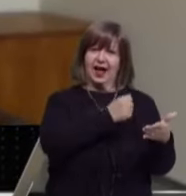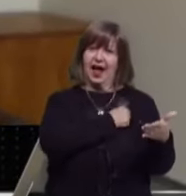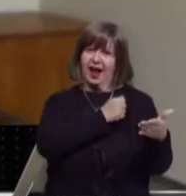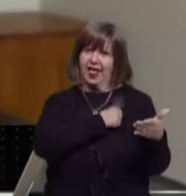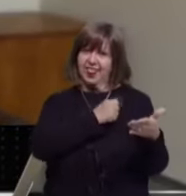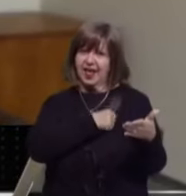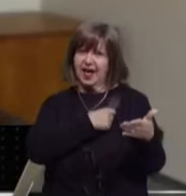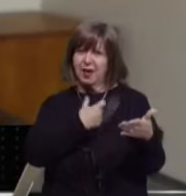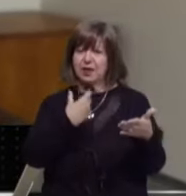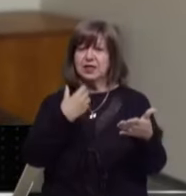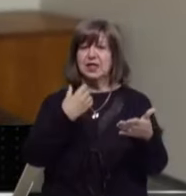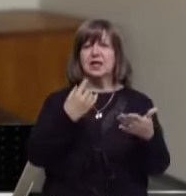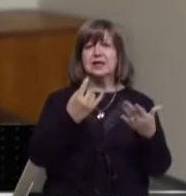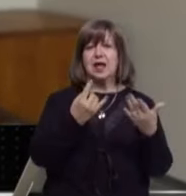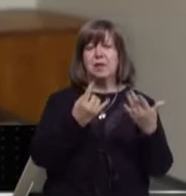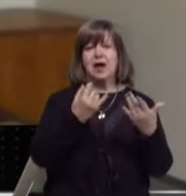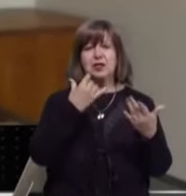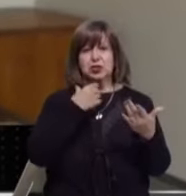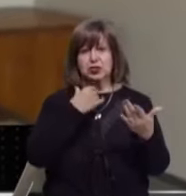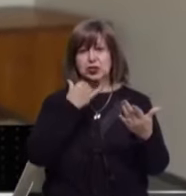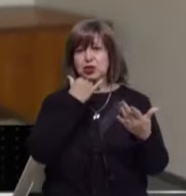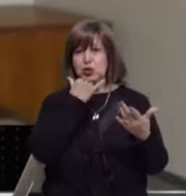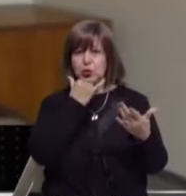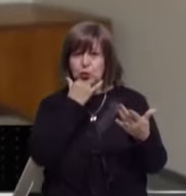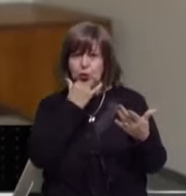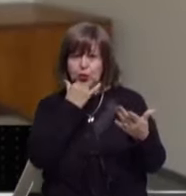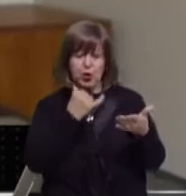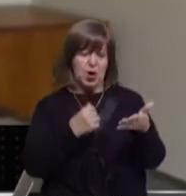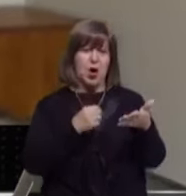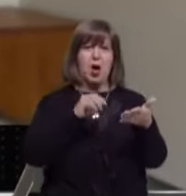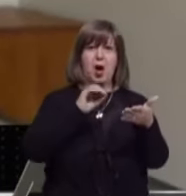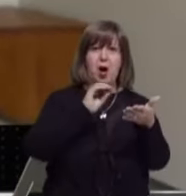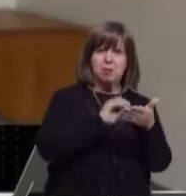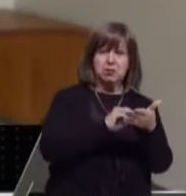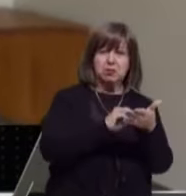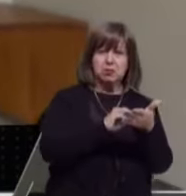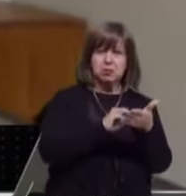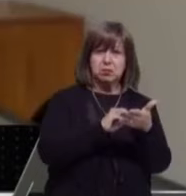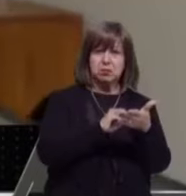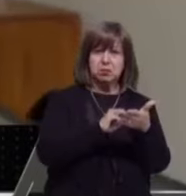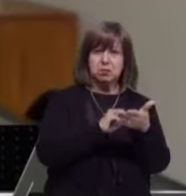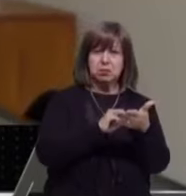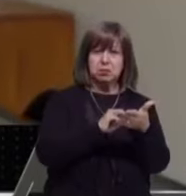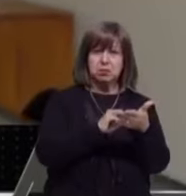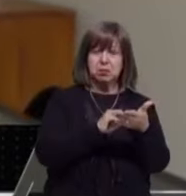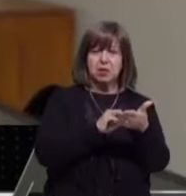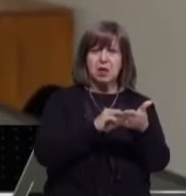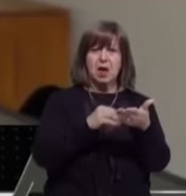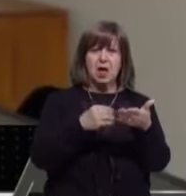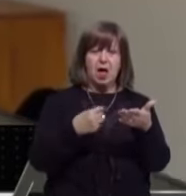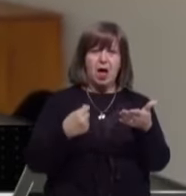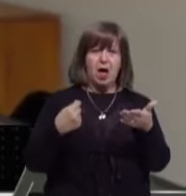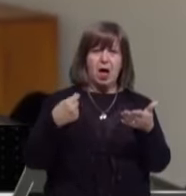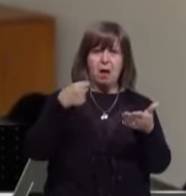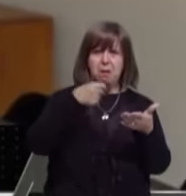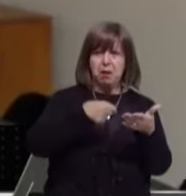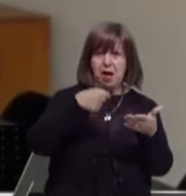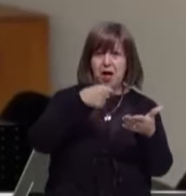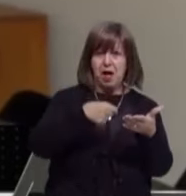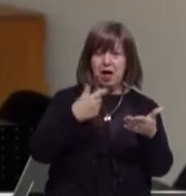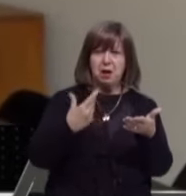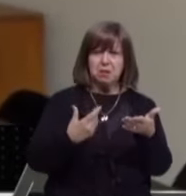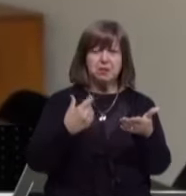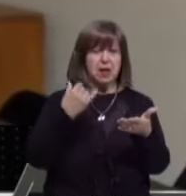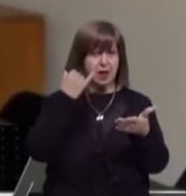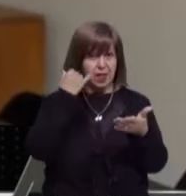determinados videos de YouTube o determinadas páginas, se me abona una suma por cada me gusta que doy. Entonces estoy en un grupo de Telegram